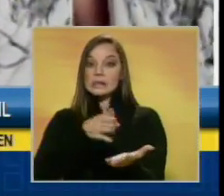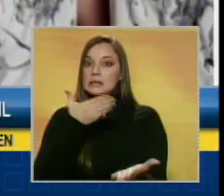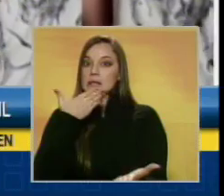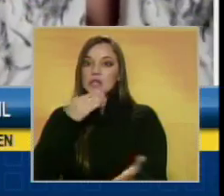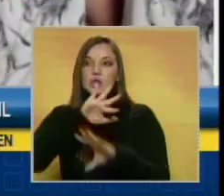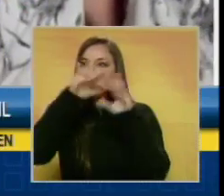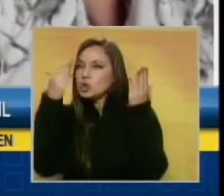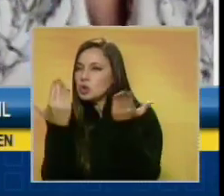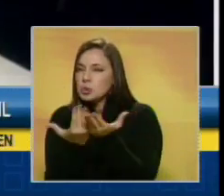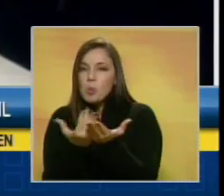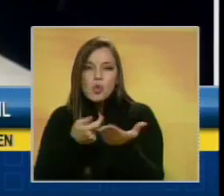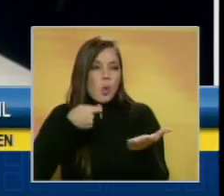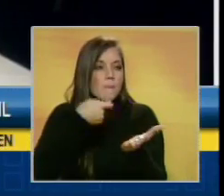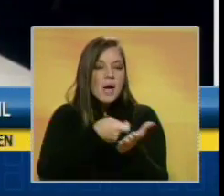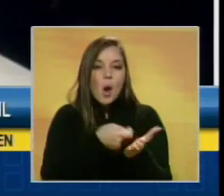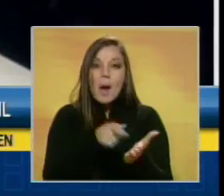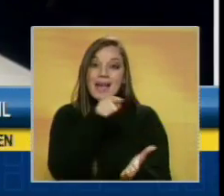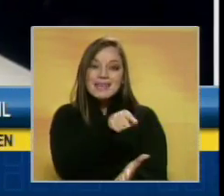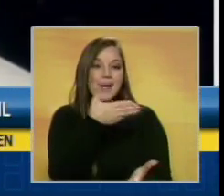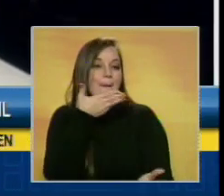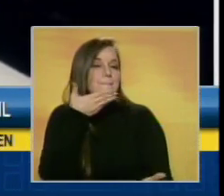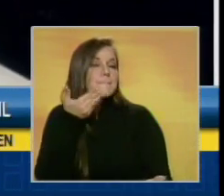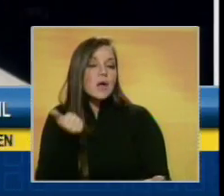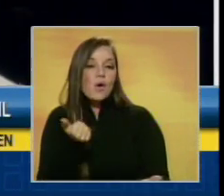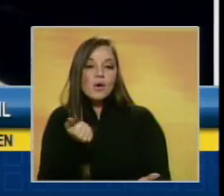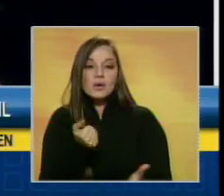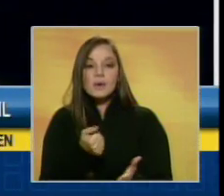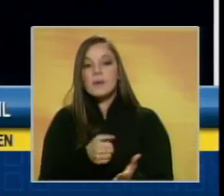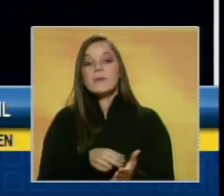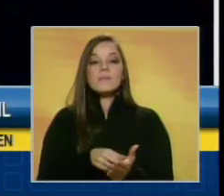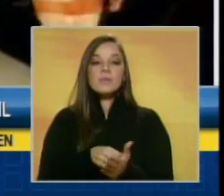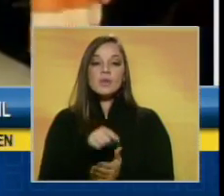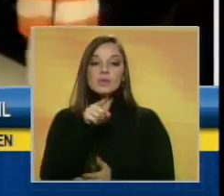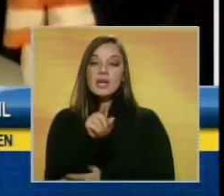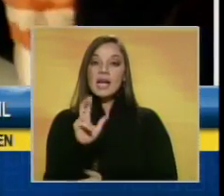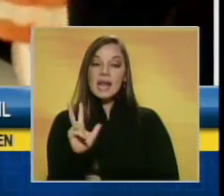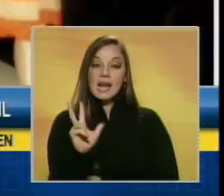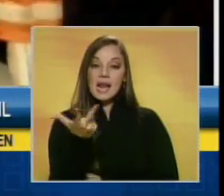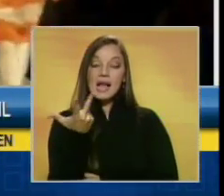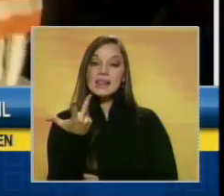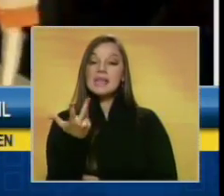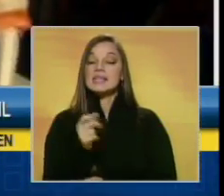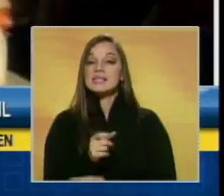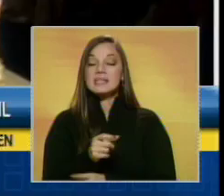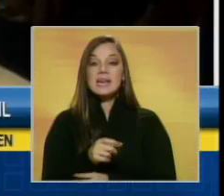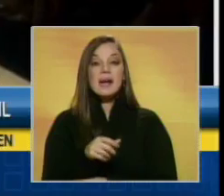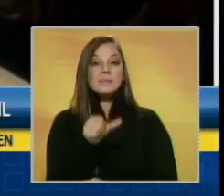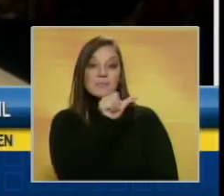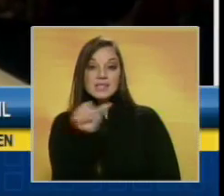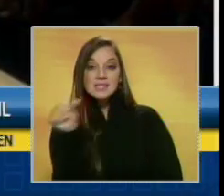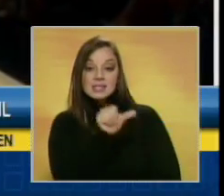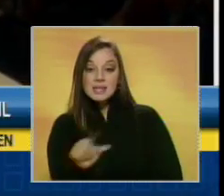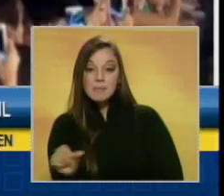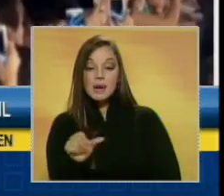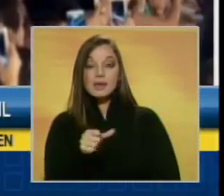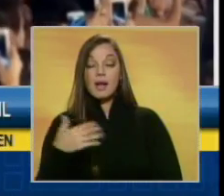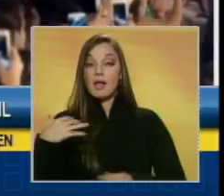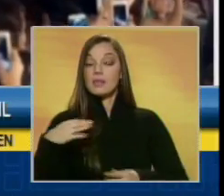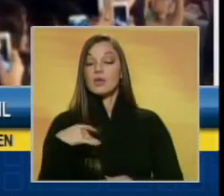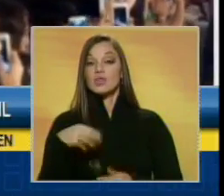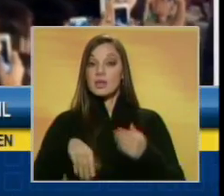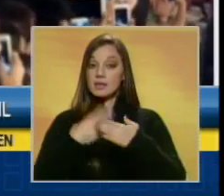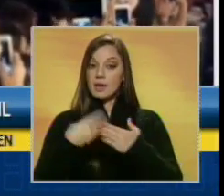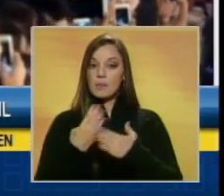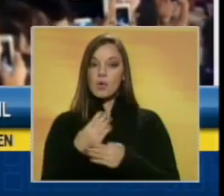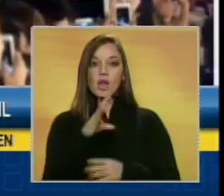del mundo, abrió y cerró el desfile de la marca Coach en la tercera jornada de la Semana de la Moda de Sao Paulo. Fue el